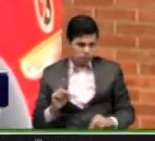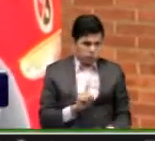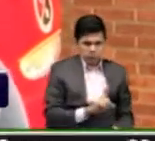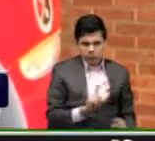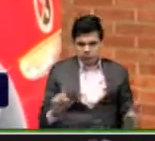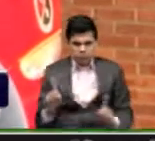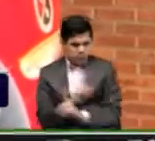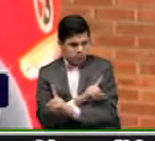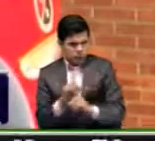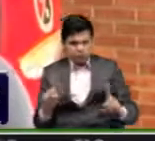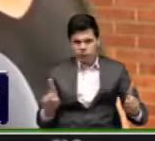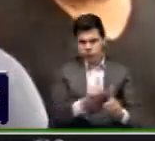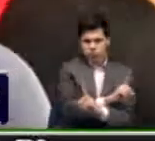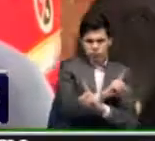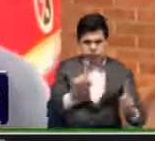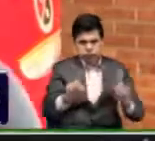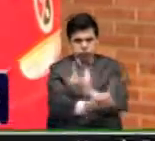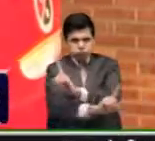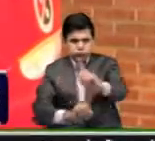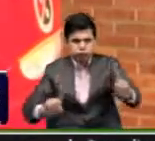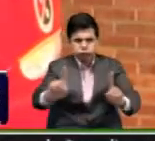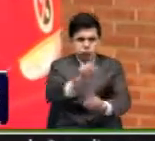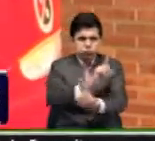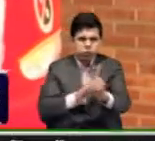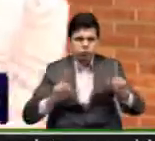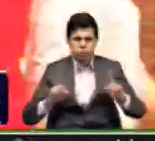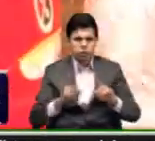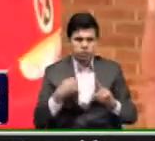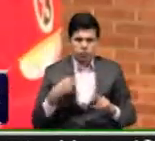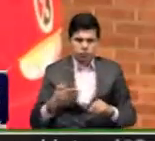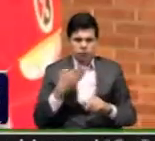trata de hacer muchos desmarques de ruptura, entonces